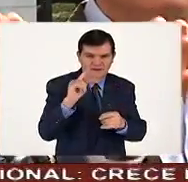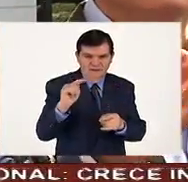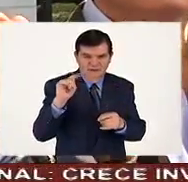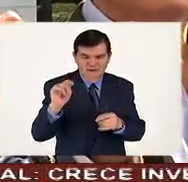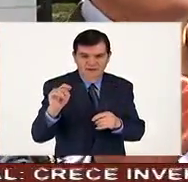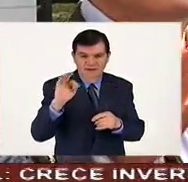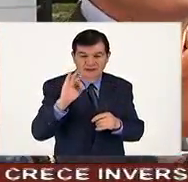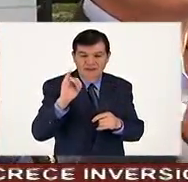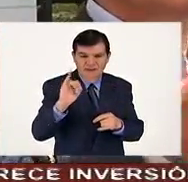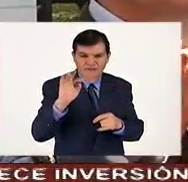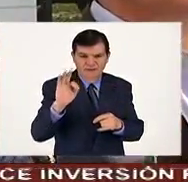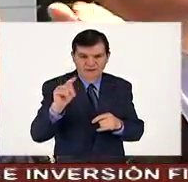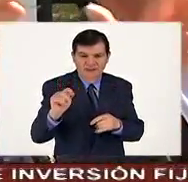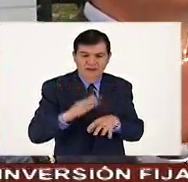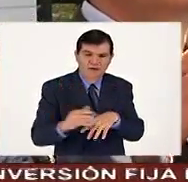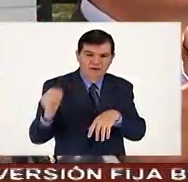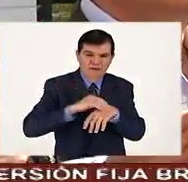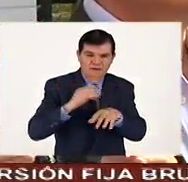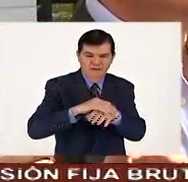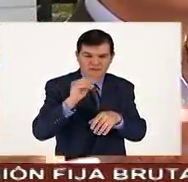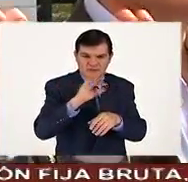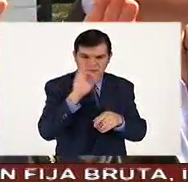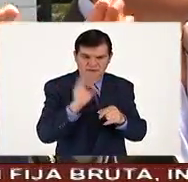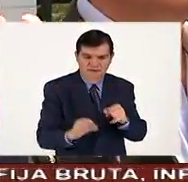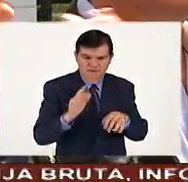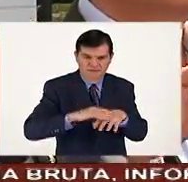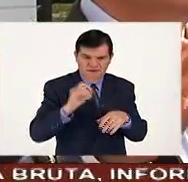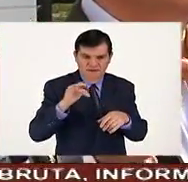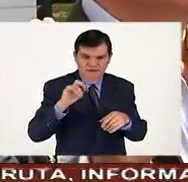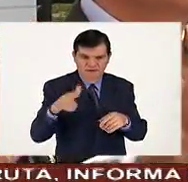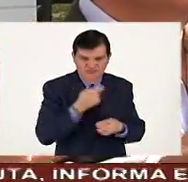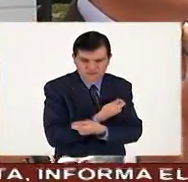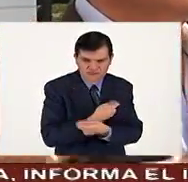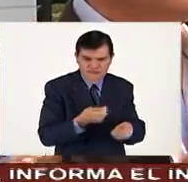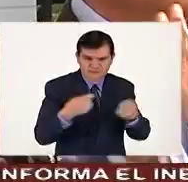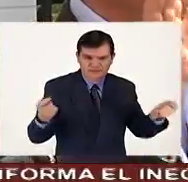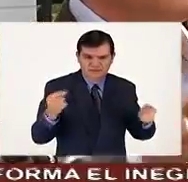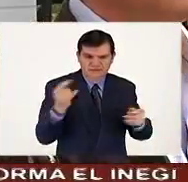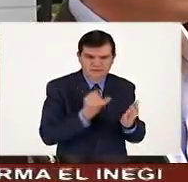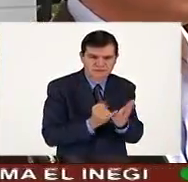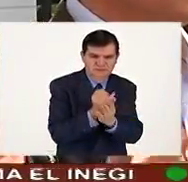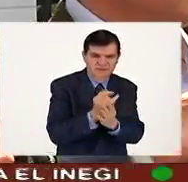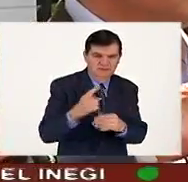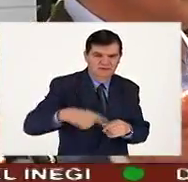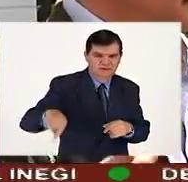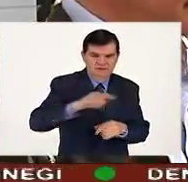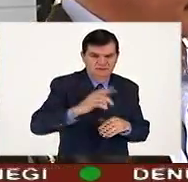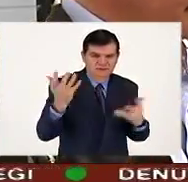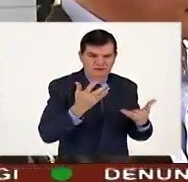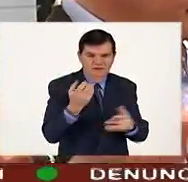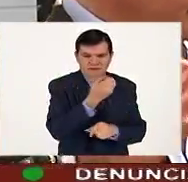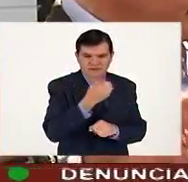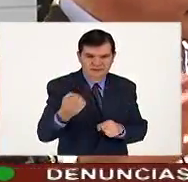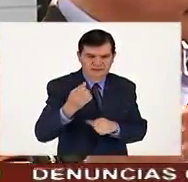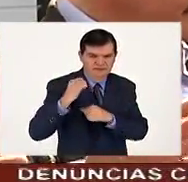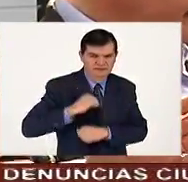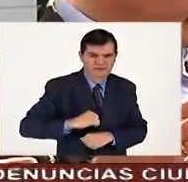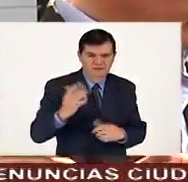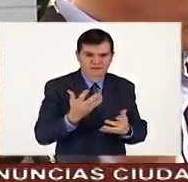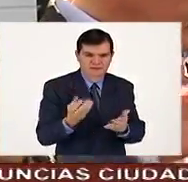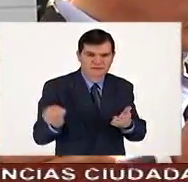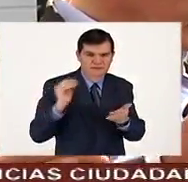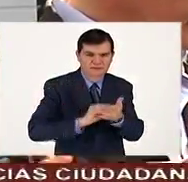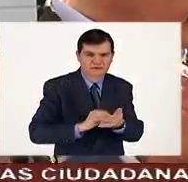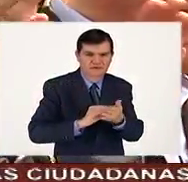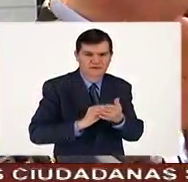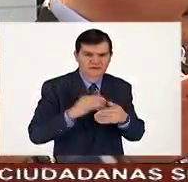se ha cumplido con la meta el 90% del padrón de CedeSol para que decrete en el momento que ellos, es un organismo autónomo, lo consideren